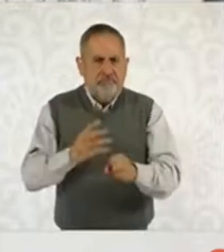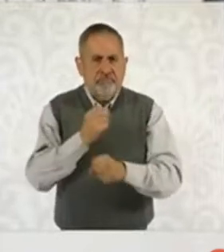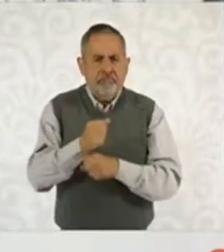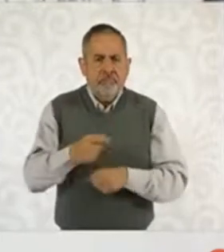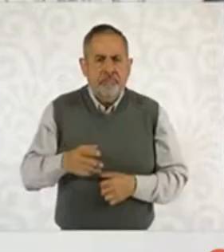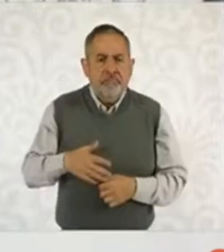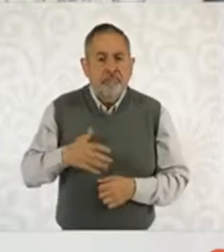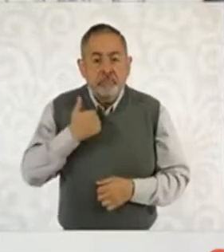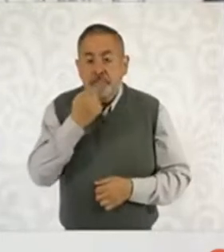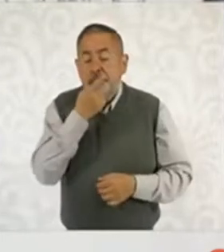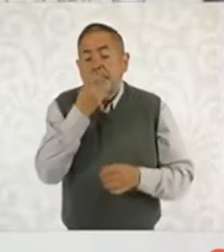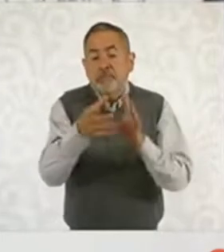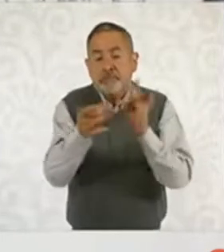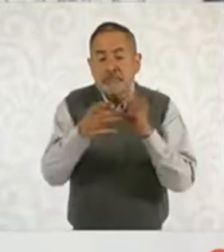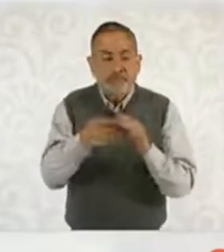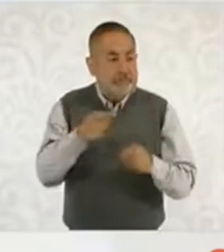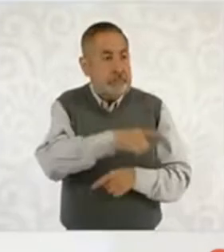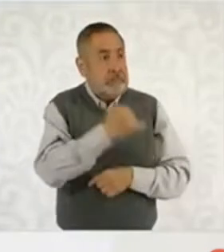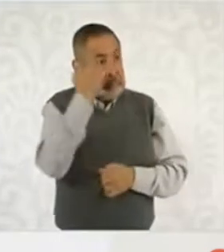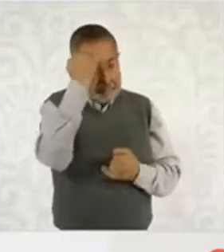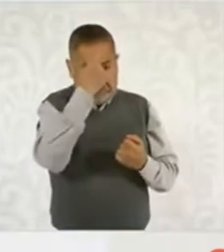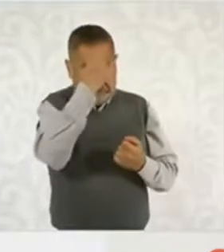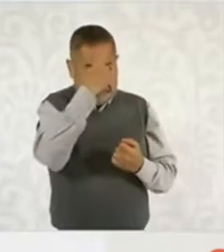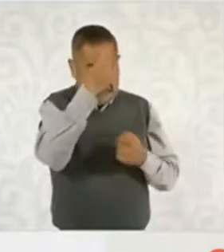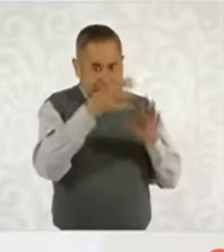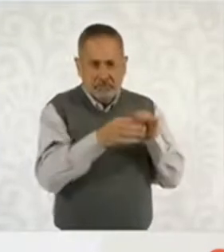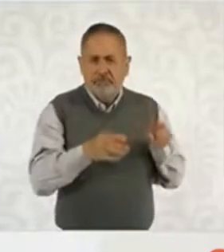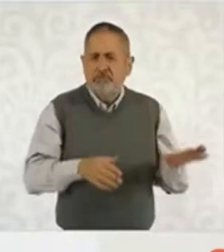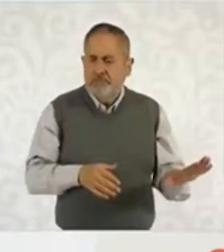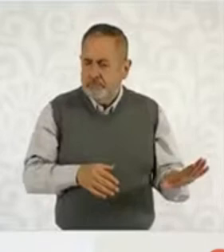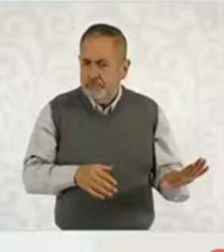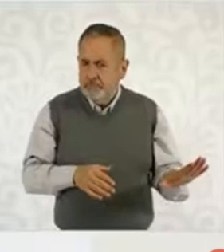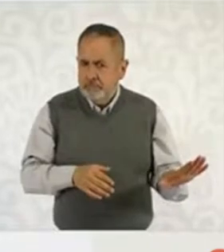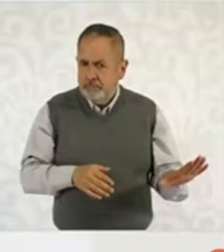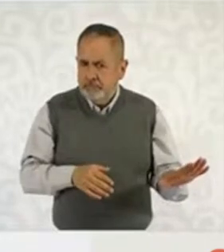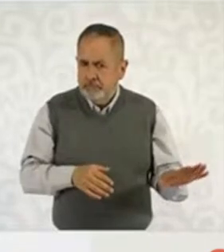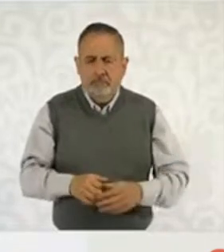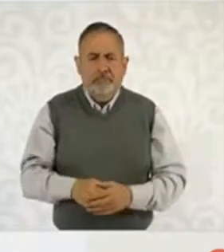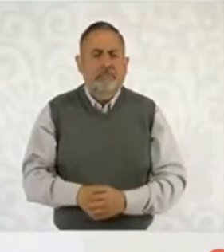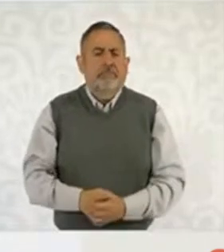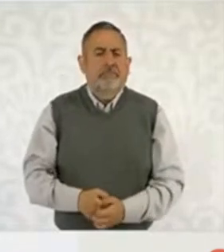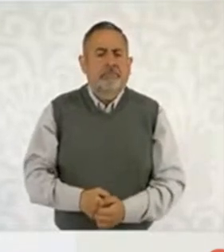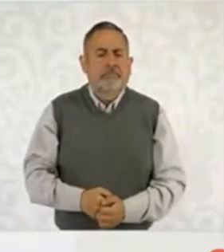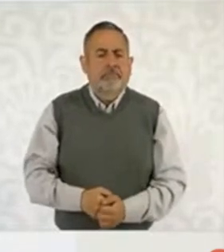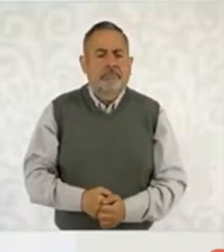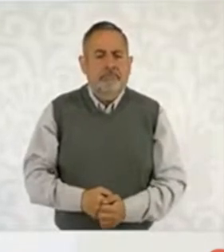dónde salió esta supuesta crítica, pero